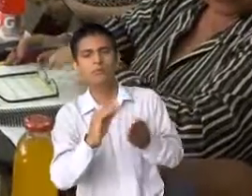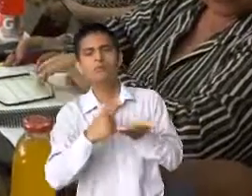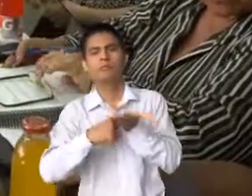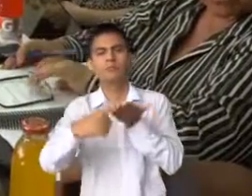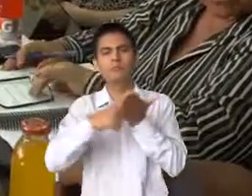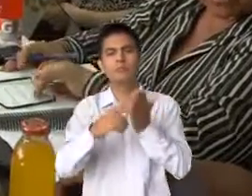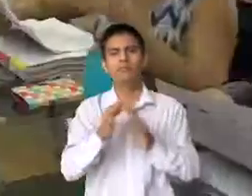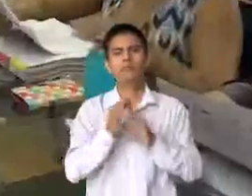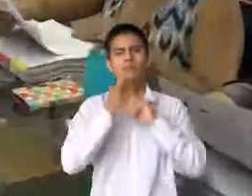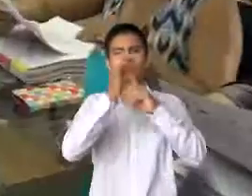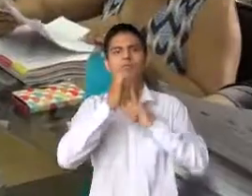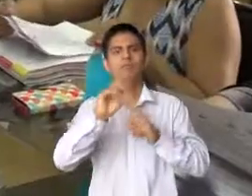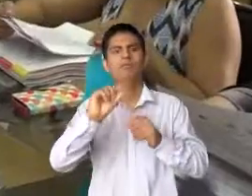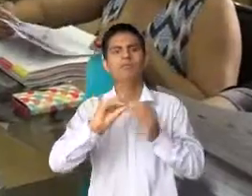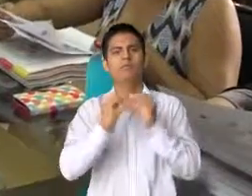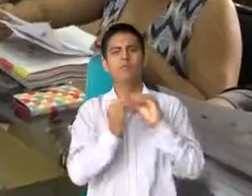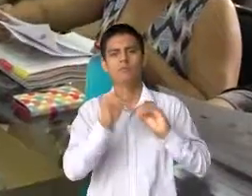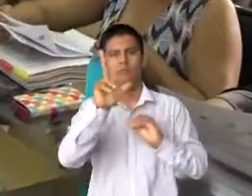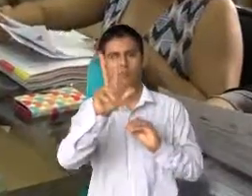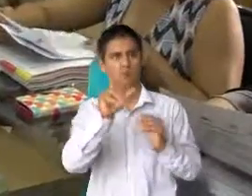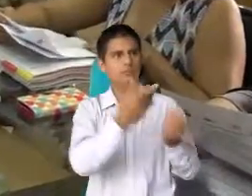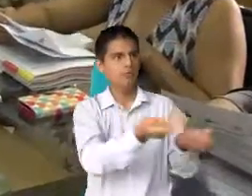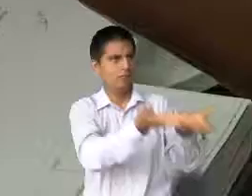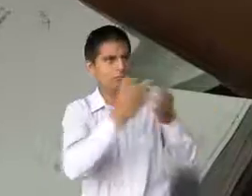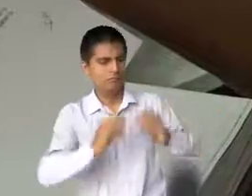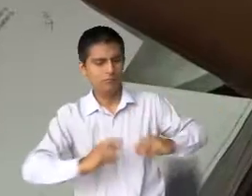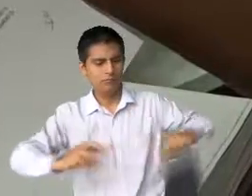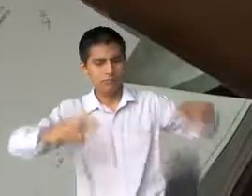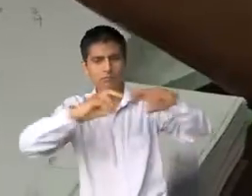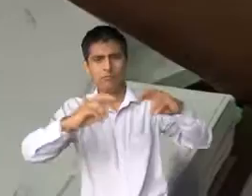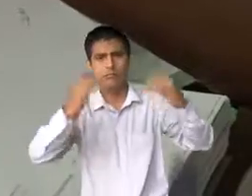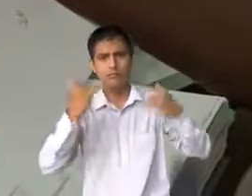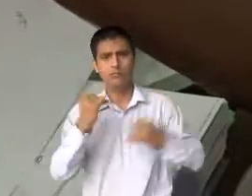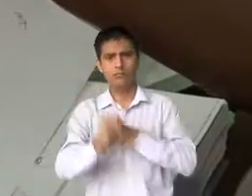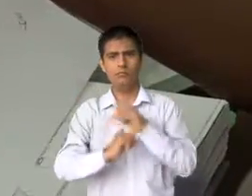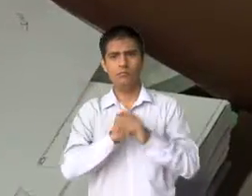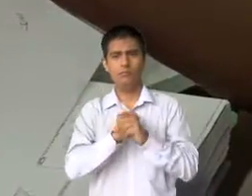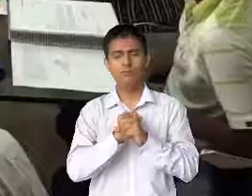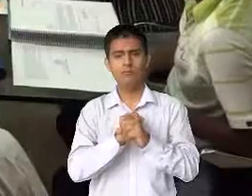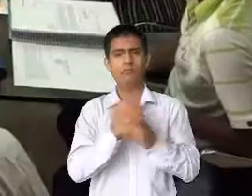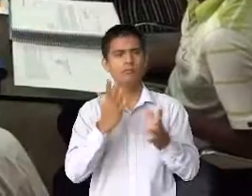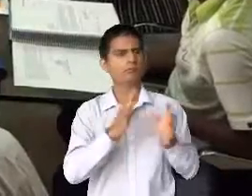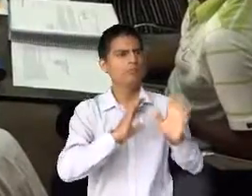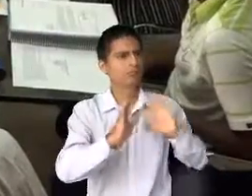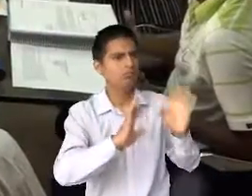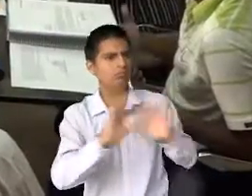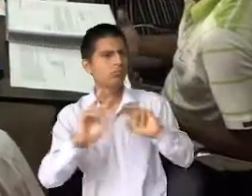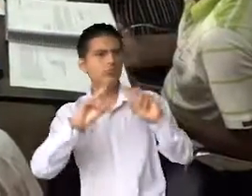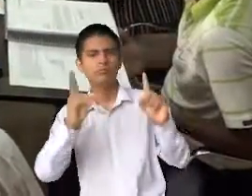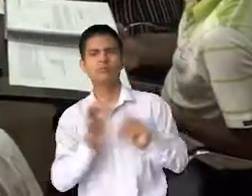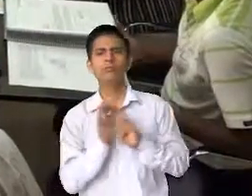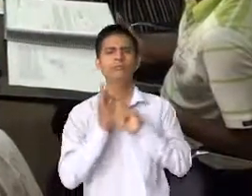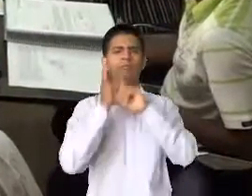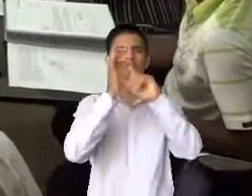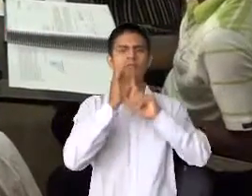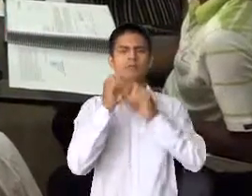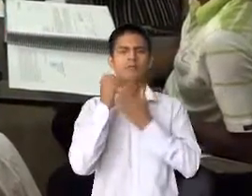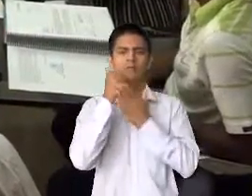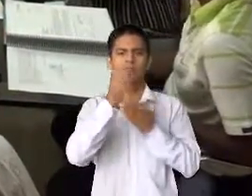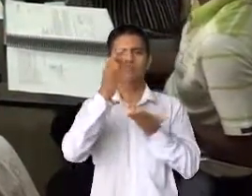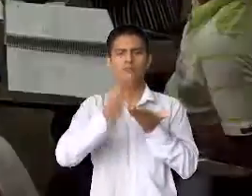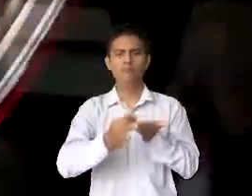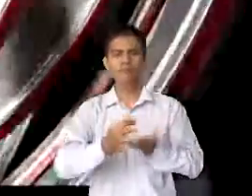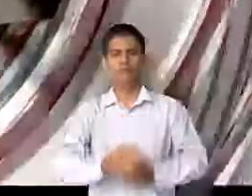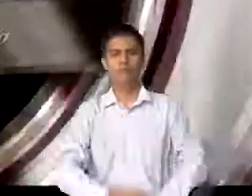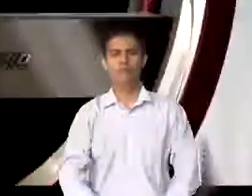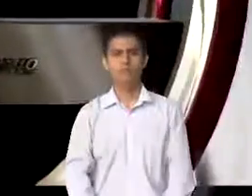Municipal a la tercera sesión extraordinaria de lo que va del presente año. Allí se abordaron temas de gran importancia para el